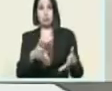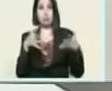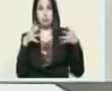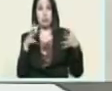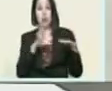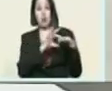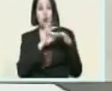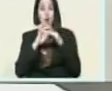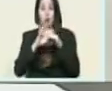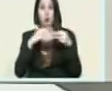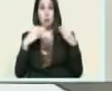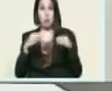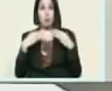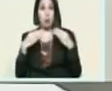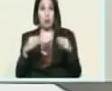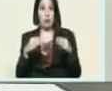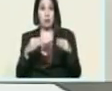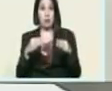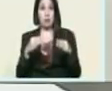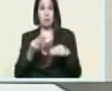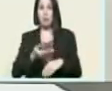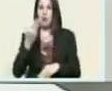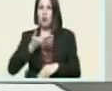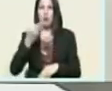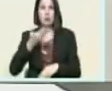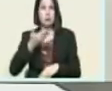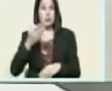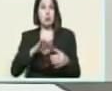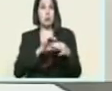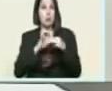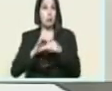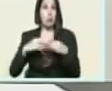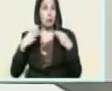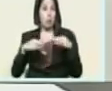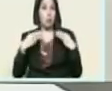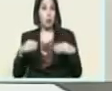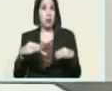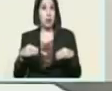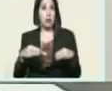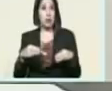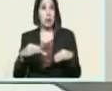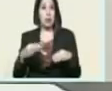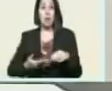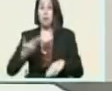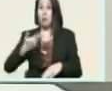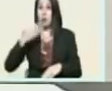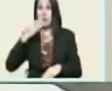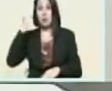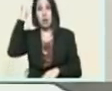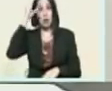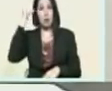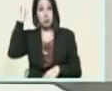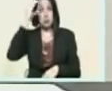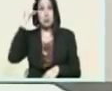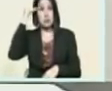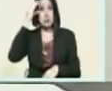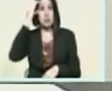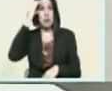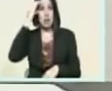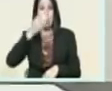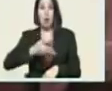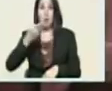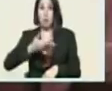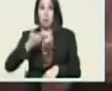de unión popular. ¡Ay, qué importante es la unión popular! ¡Qué importante es la conciencia! ¡Qué importante es